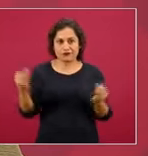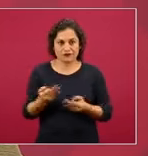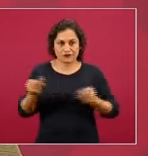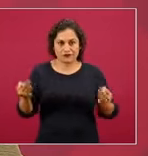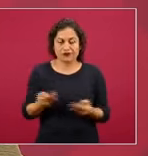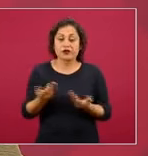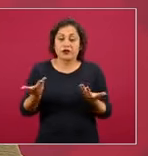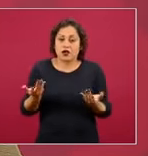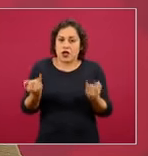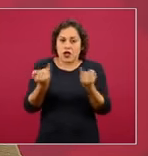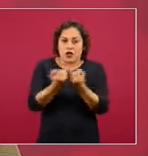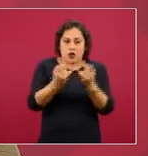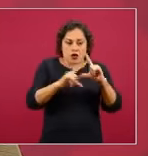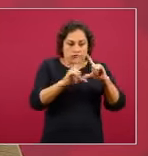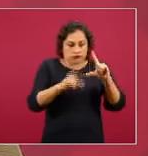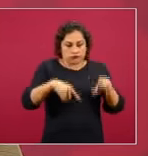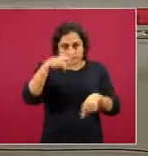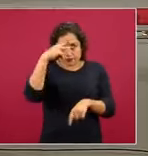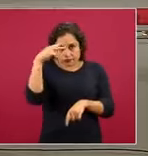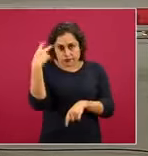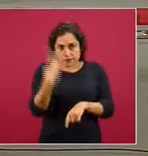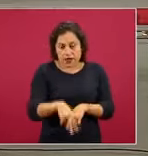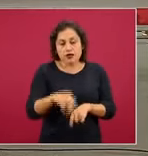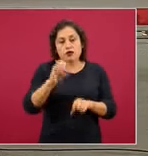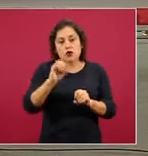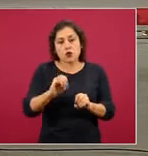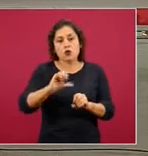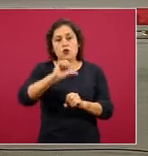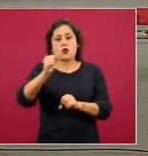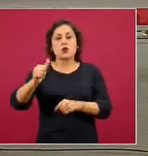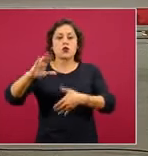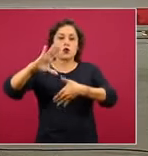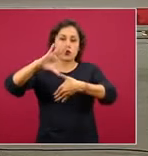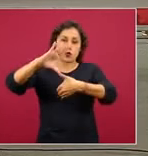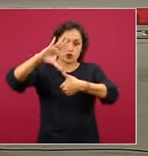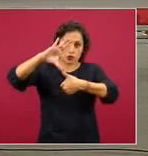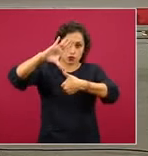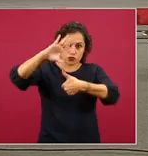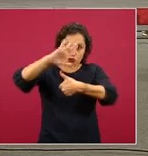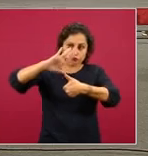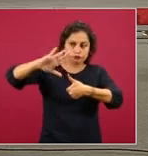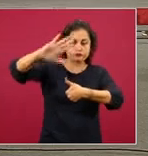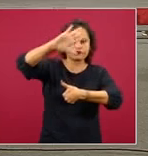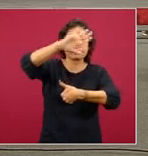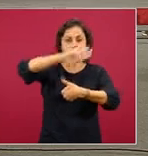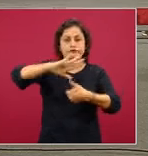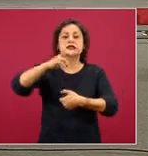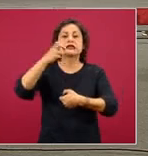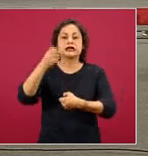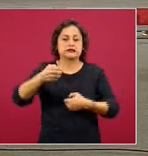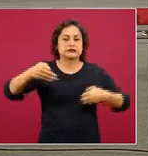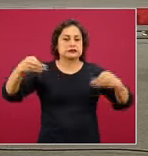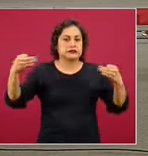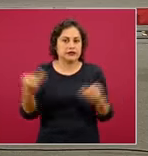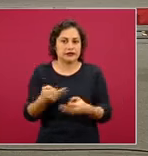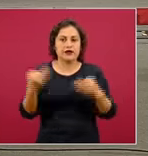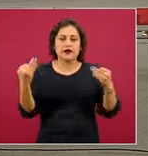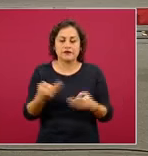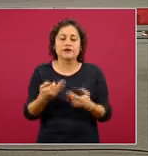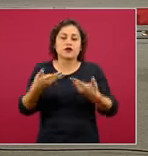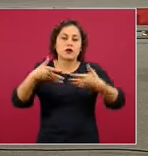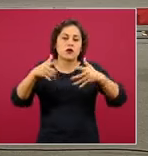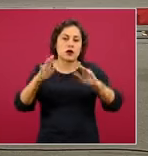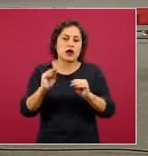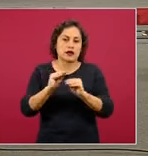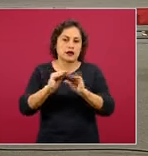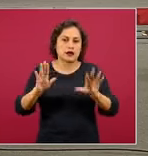en México, como en prácticamente pues, todo el hemisferio norte en esta época invernal, se encuentran estos pequeños excesos que duran tal